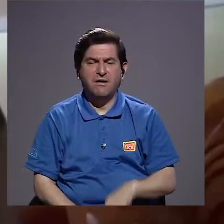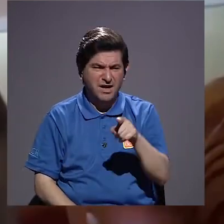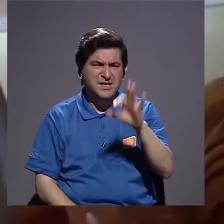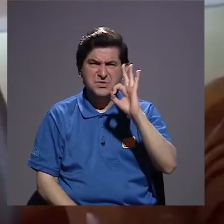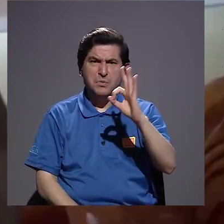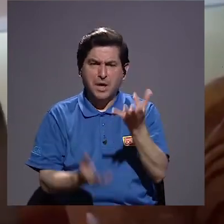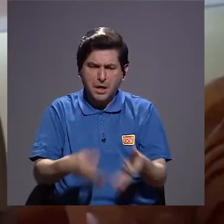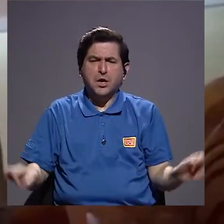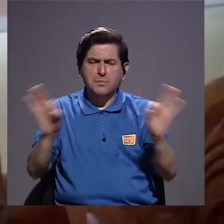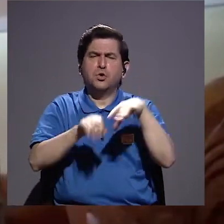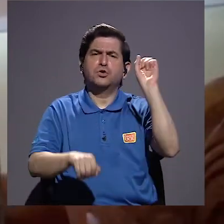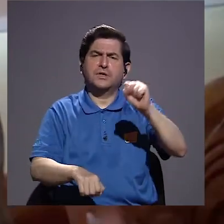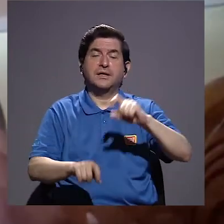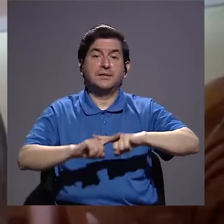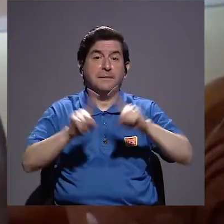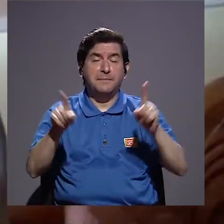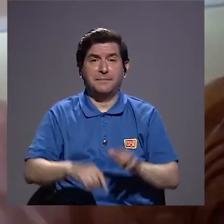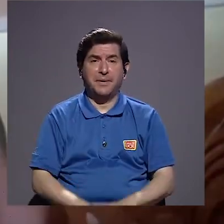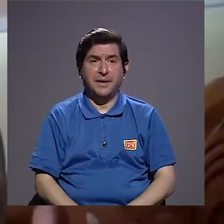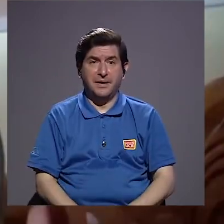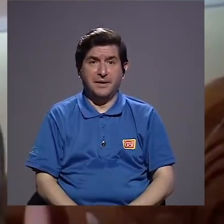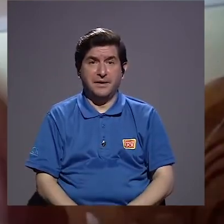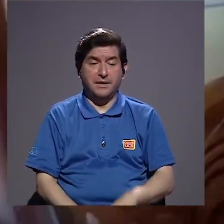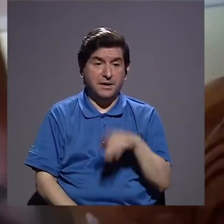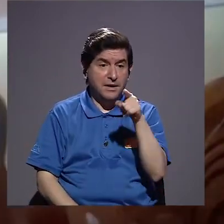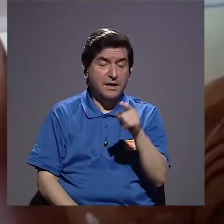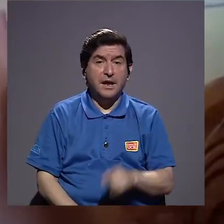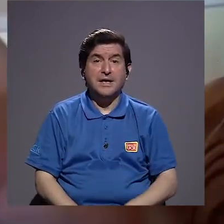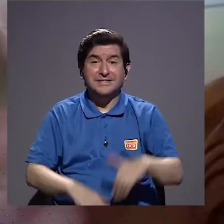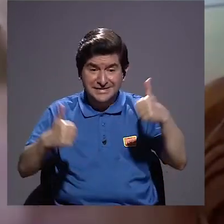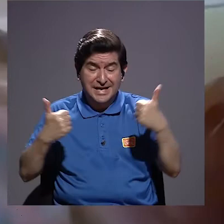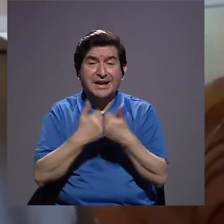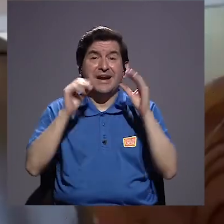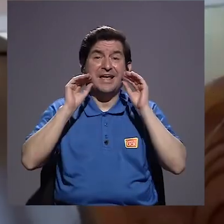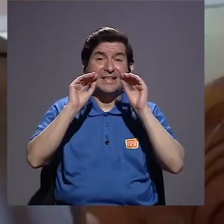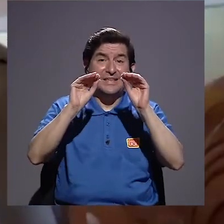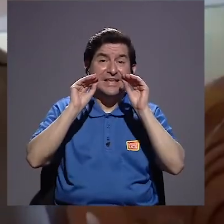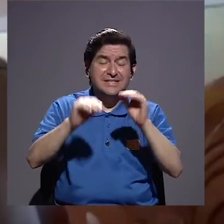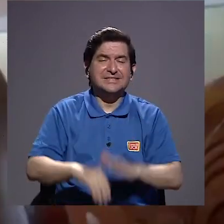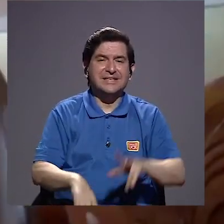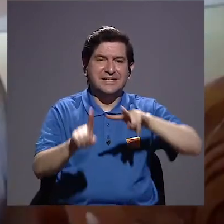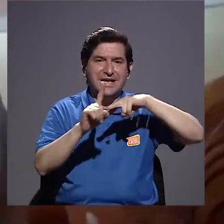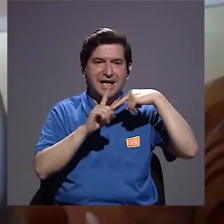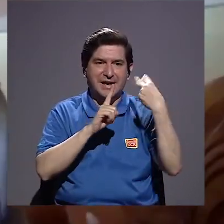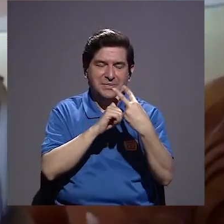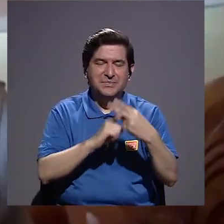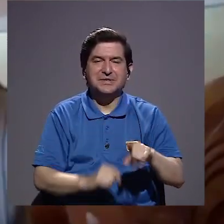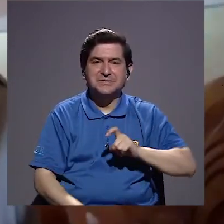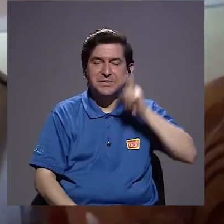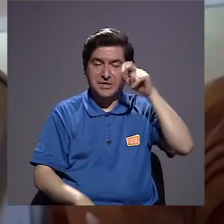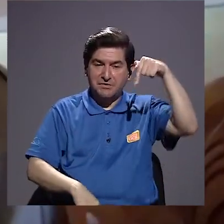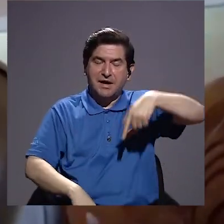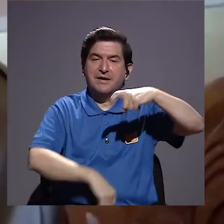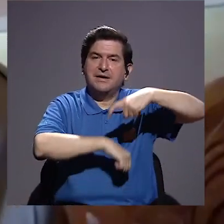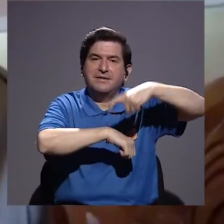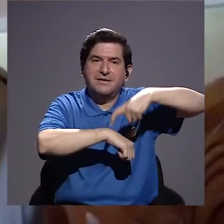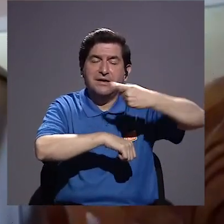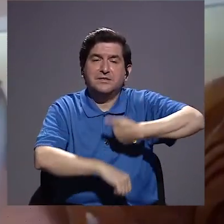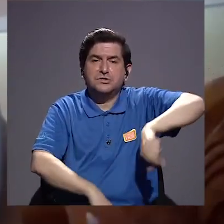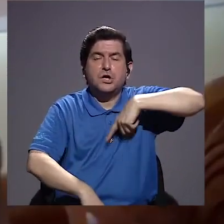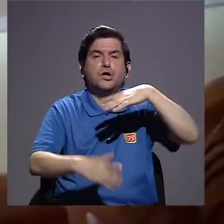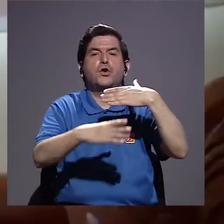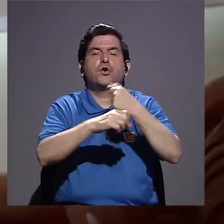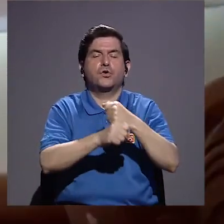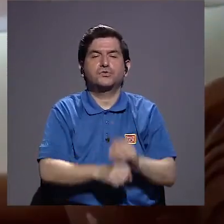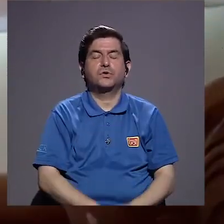está muy bien y es muy importante, pero es sobre todo enseñar la perspectiva de género, que es lo que hoy día